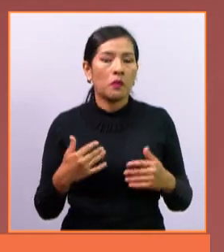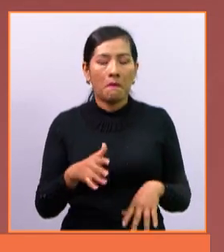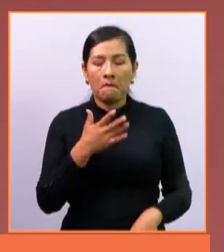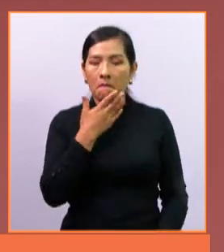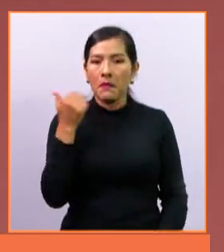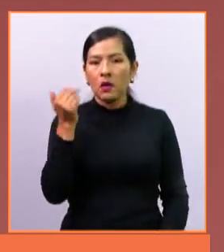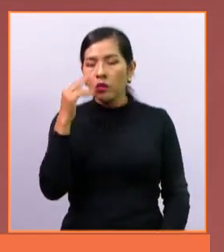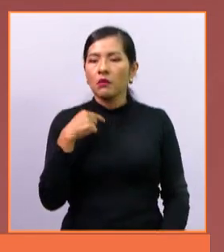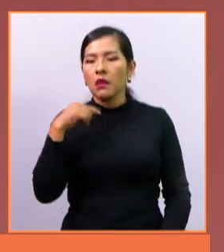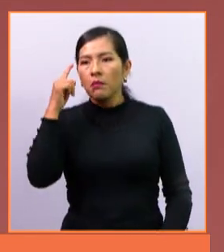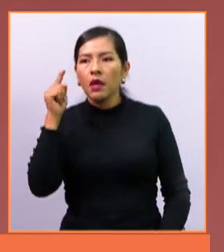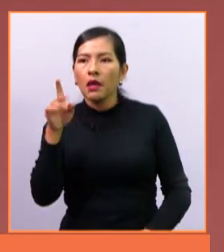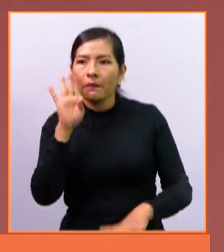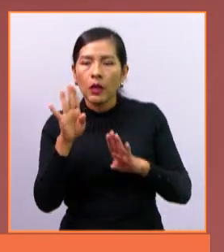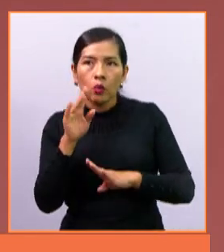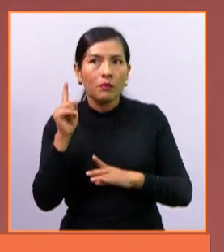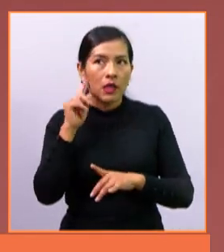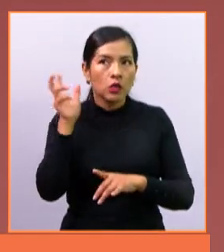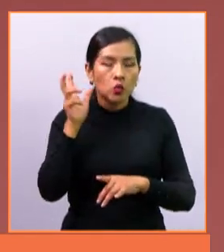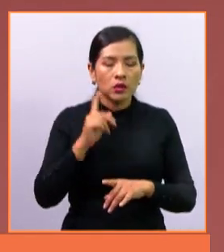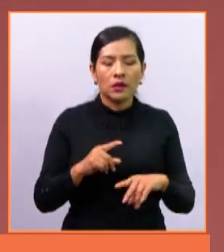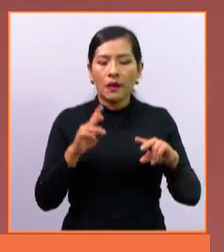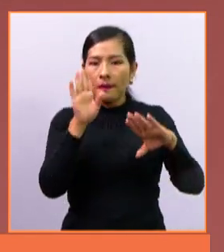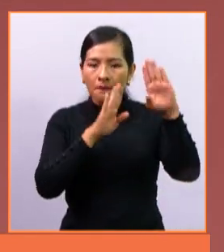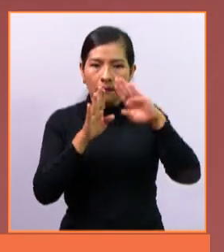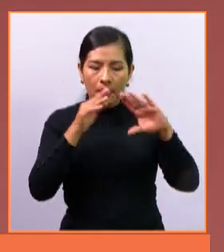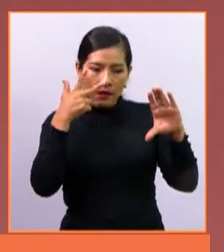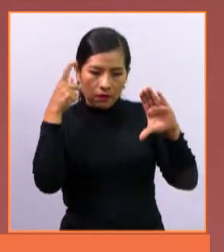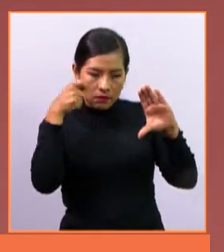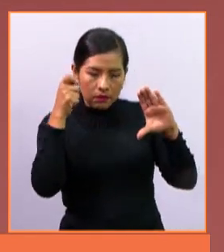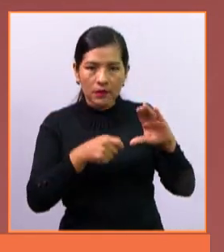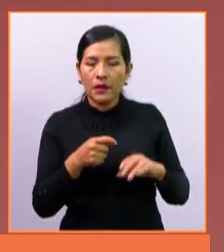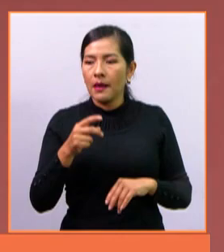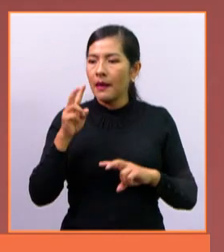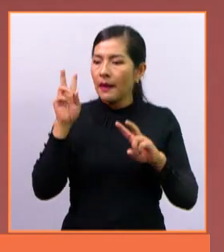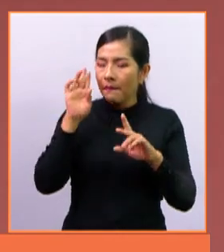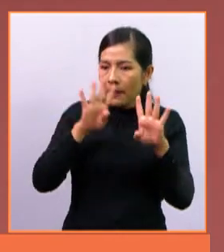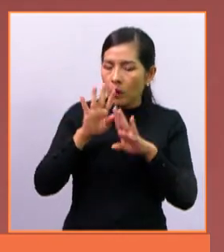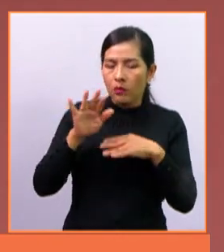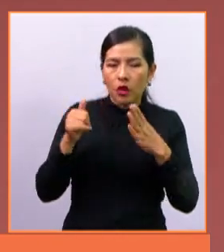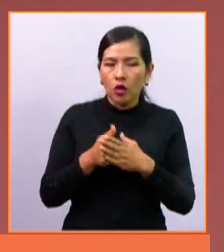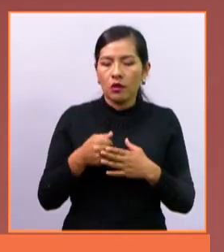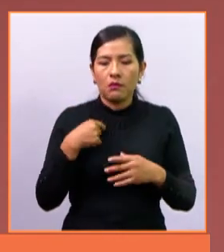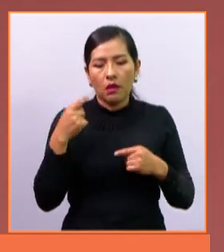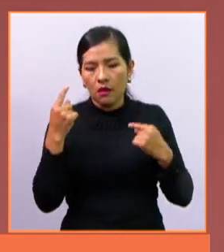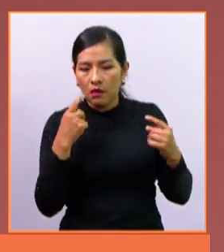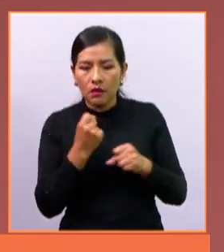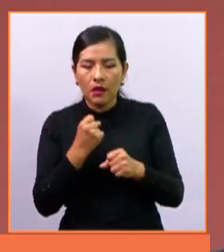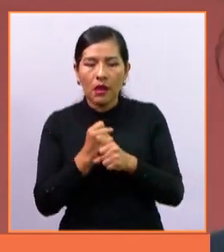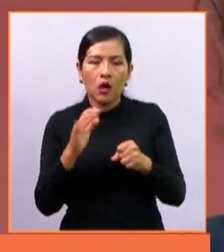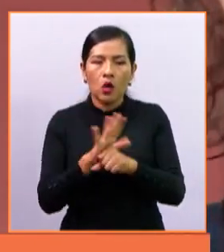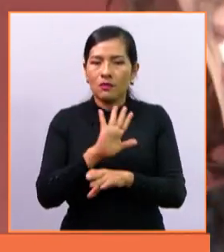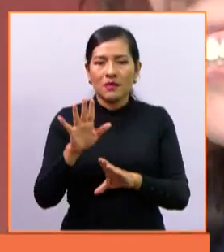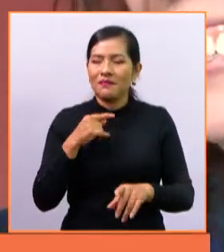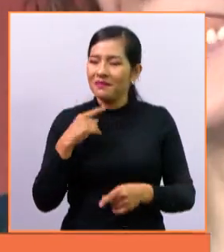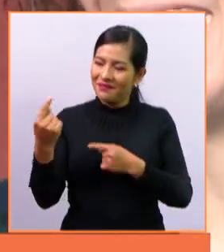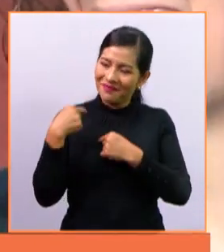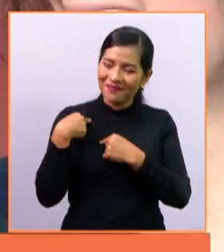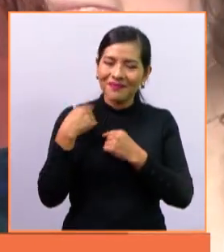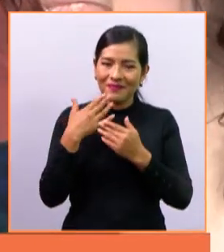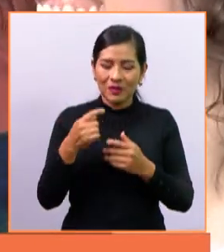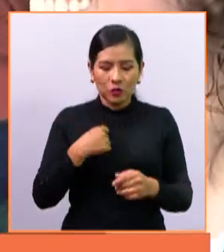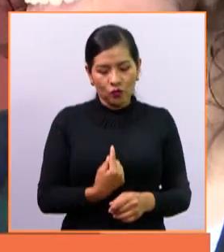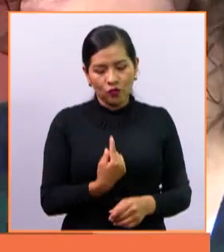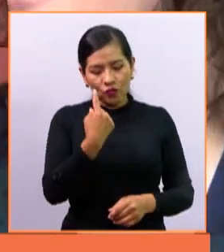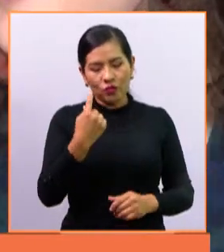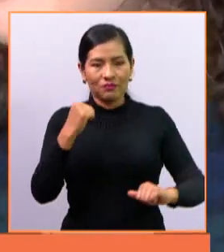porque no tenía que preocuparme de nada, ¿no? Y es complejo, porque es Barba Azul. Y ella me ha exigido. Ha